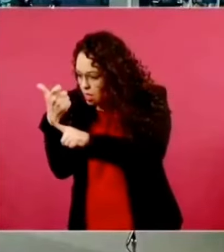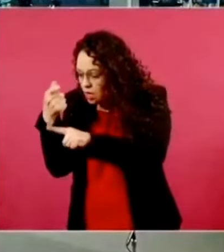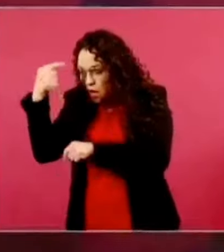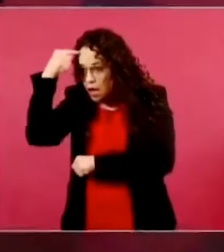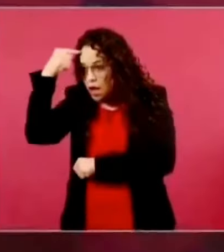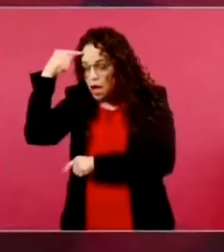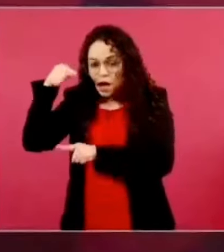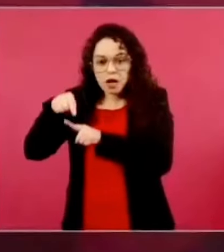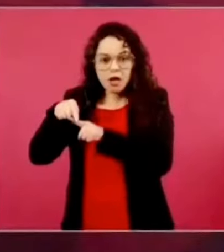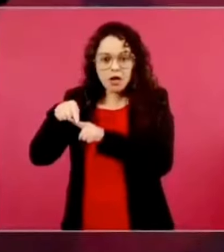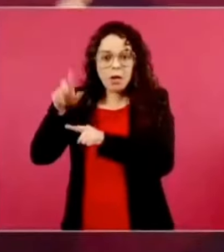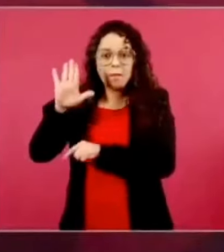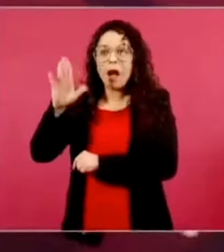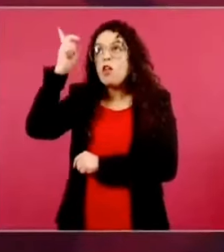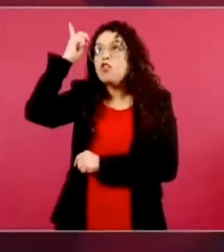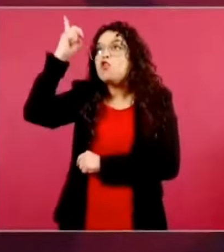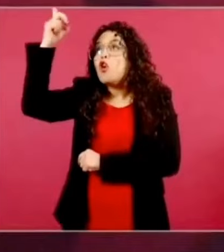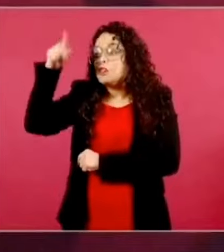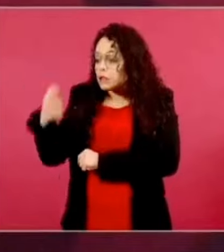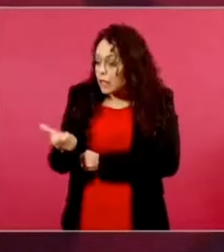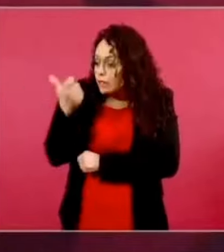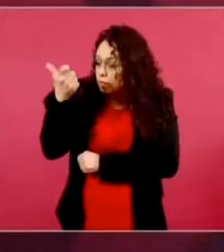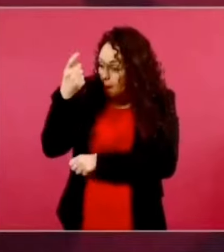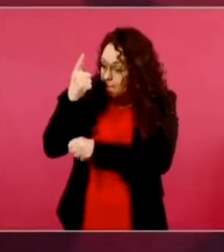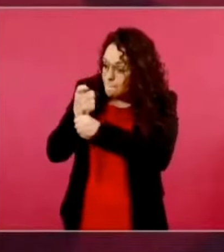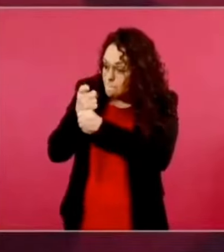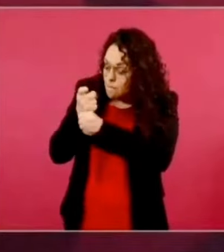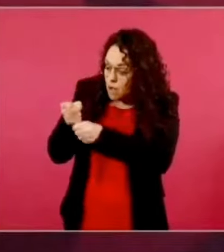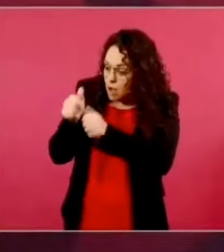¿Cómo lo vamos a hacer cambiar?